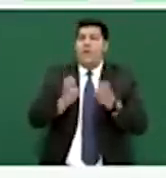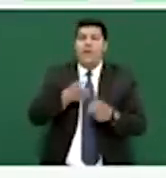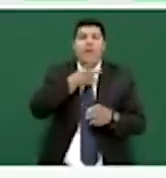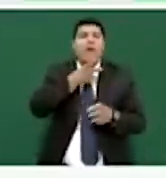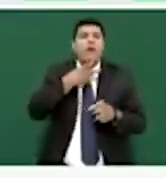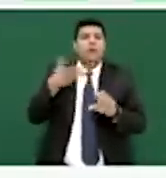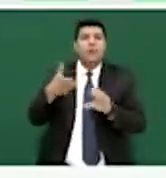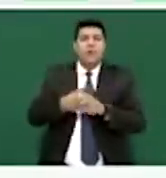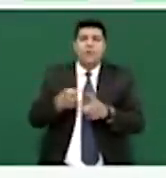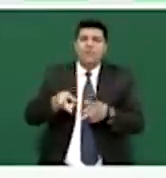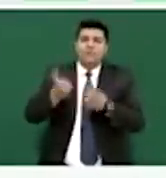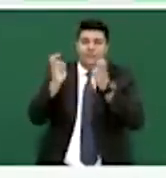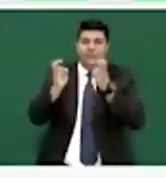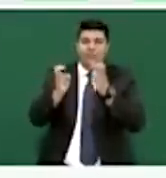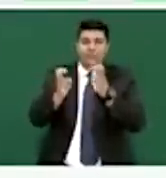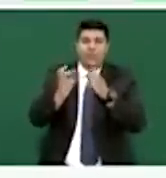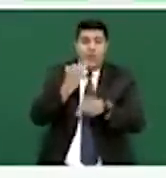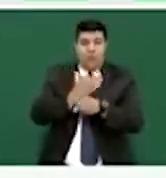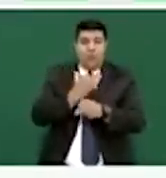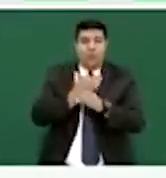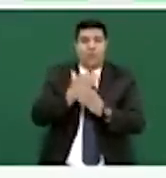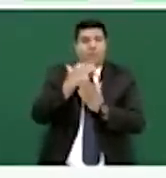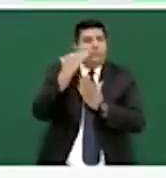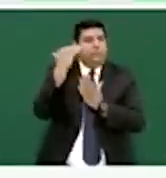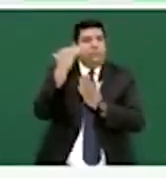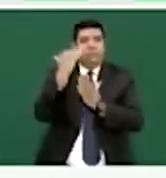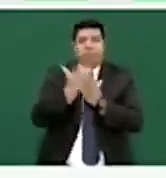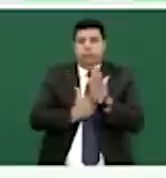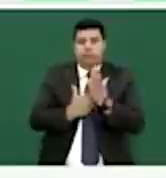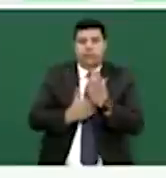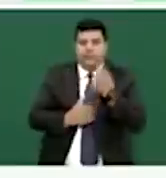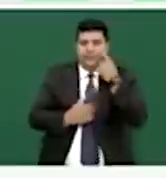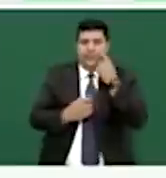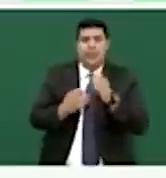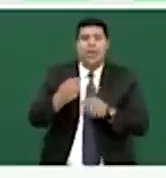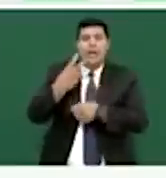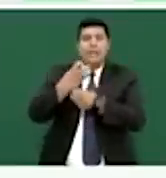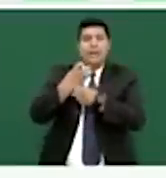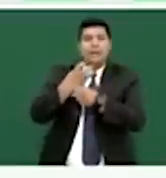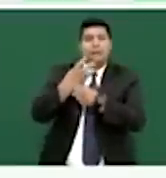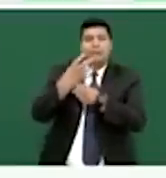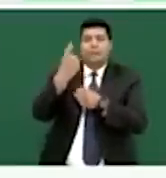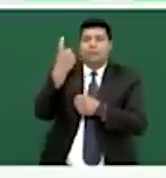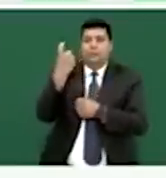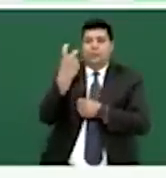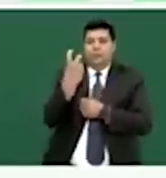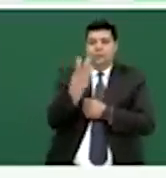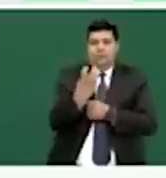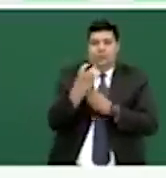en contra del huachicol, las tres barras primeras.